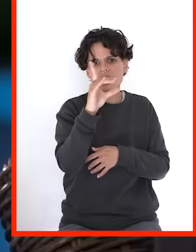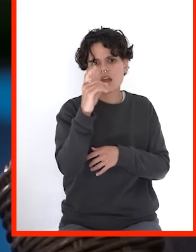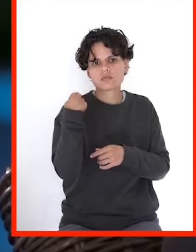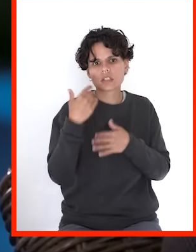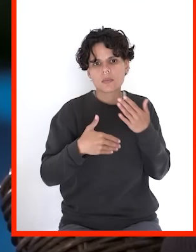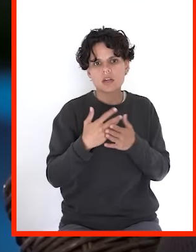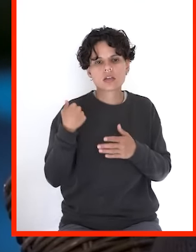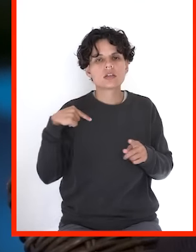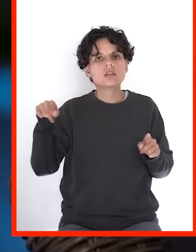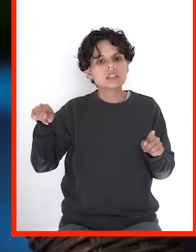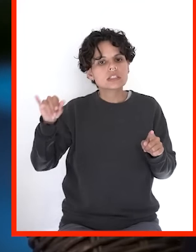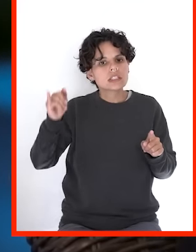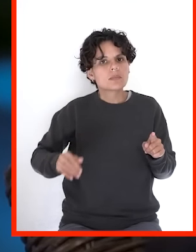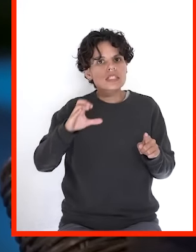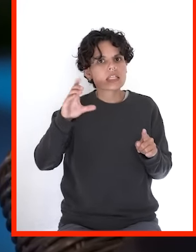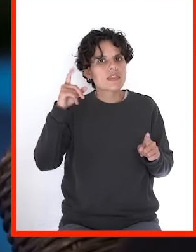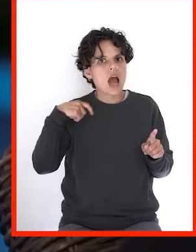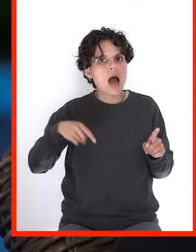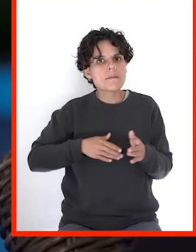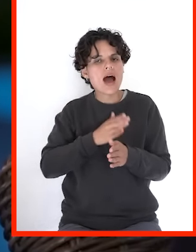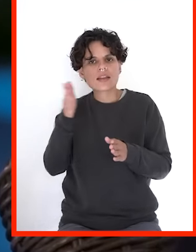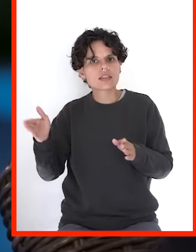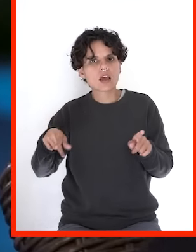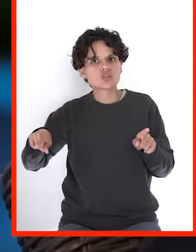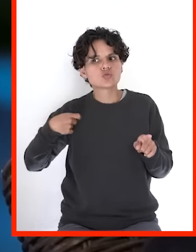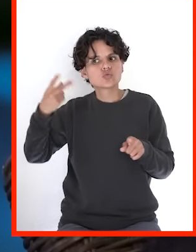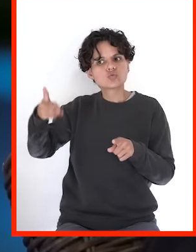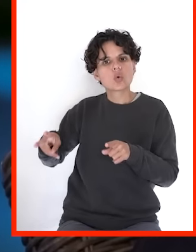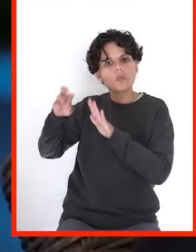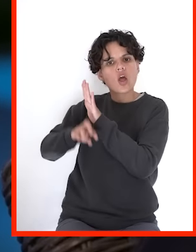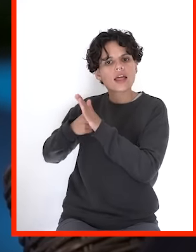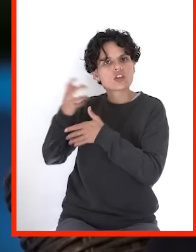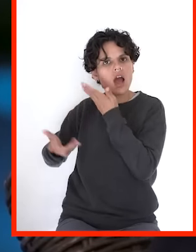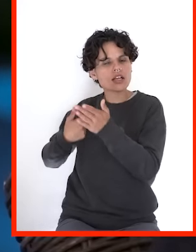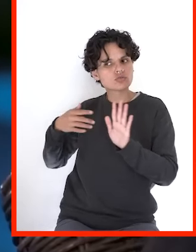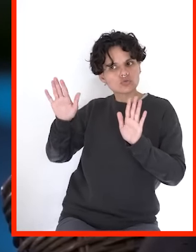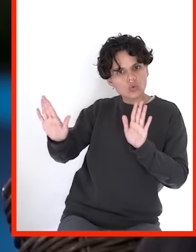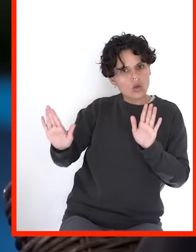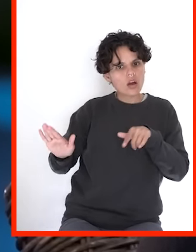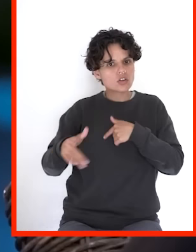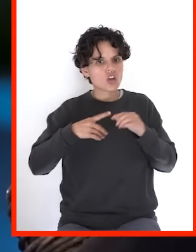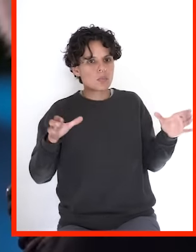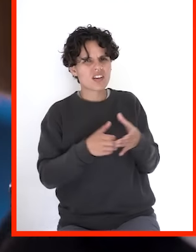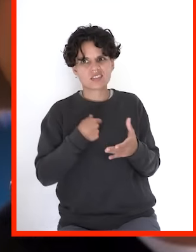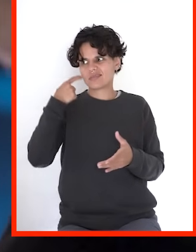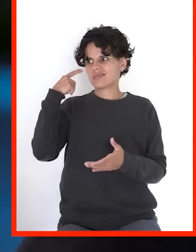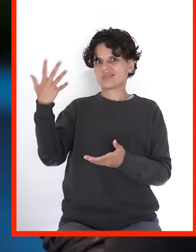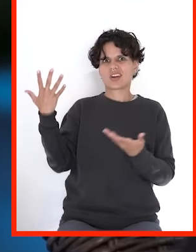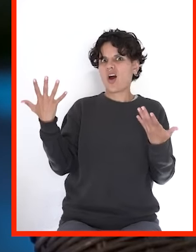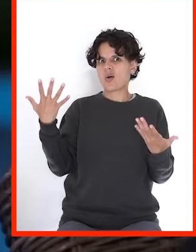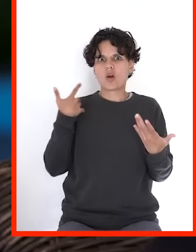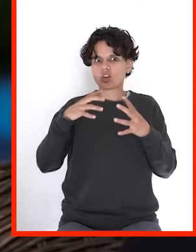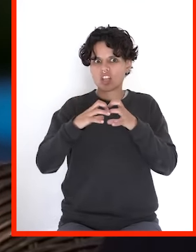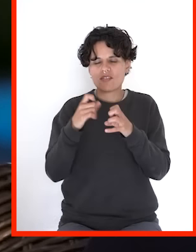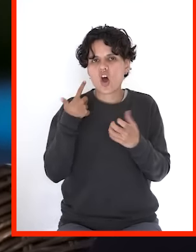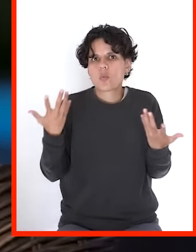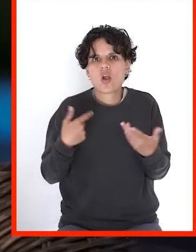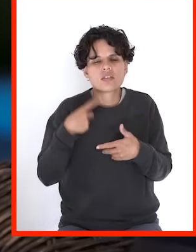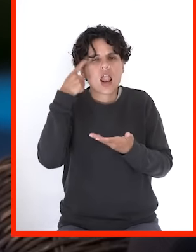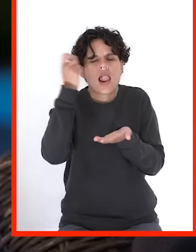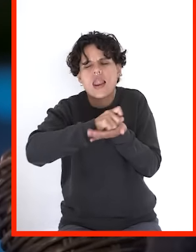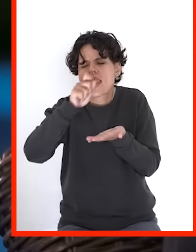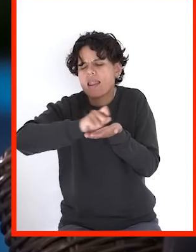Tame siempre hace su disco personal, paralelo al del grupo. ¿Cachai? Esa weá. ¿Qué anda su cerebro, perro? Sí, po. Cualquier letra, está